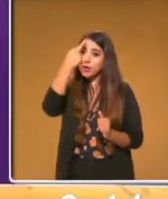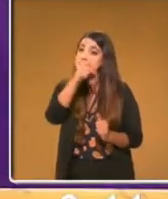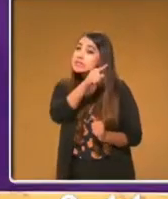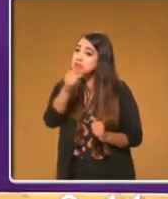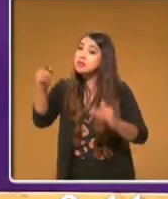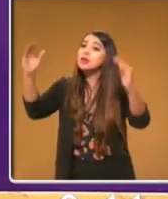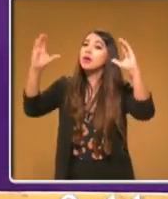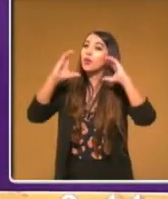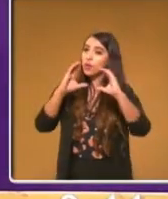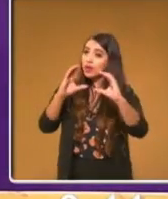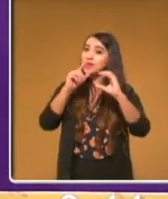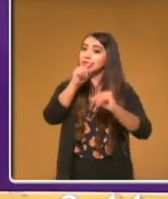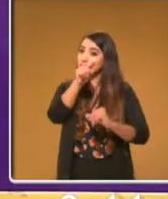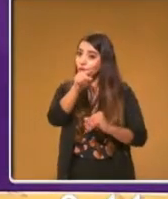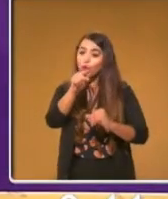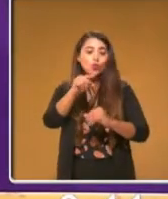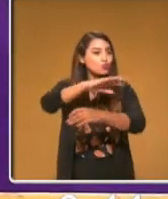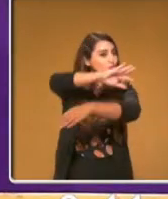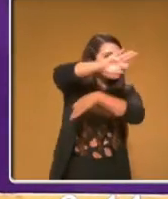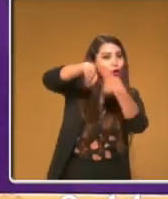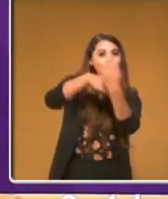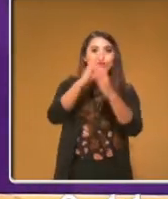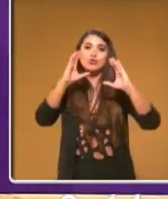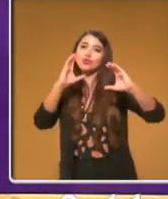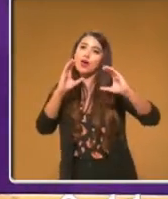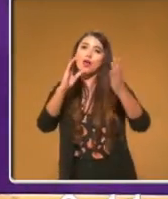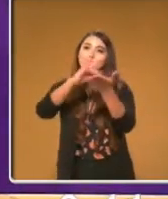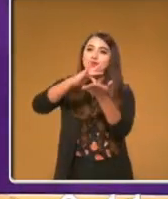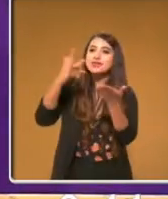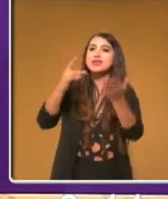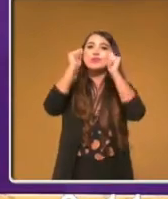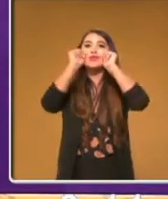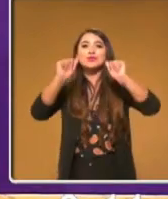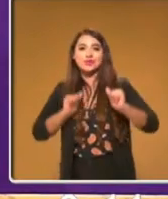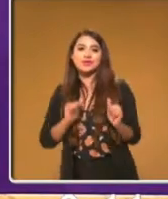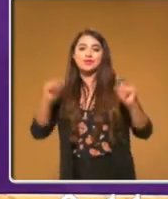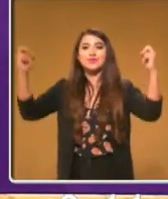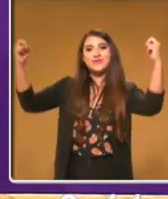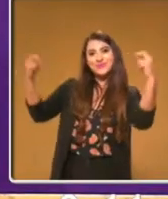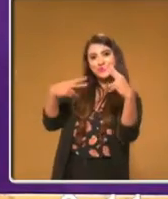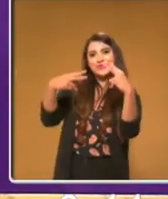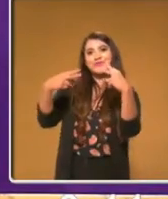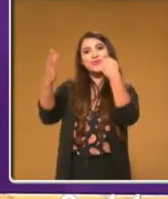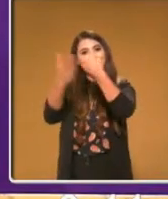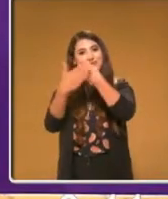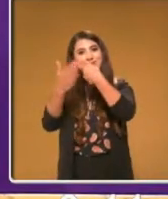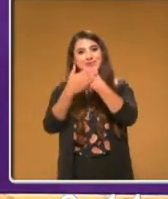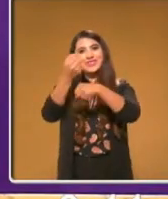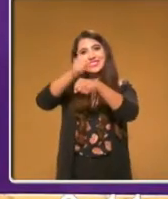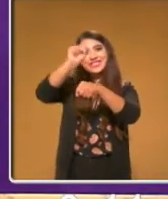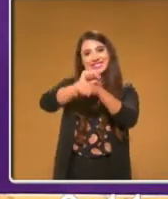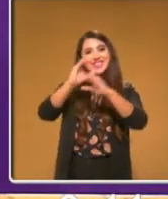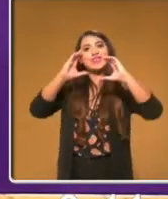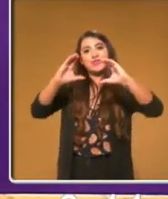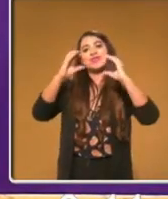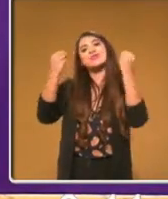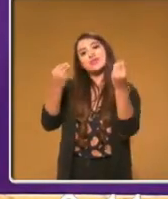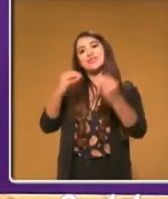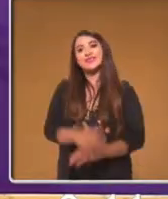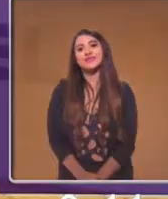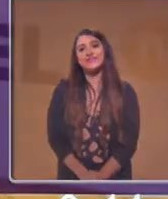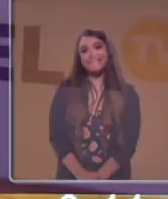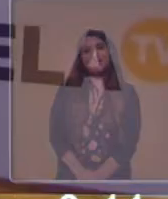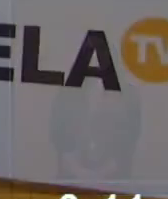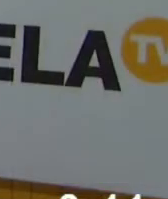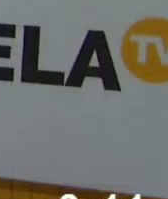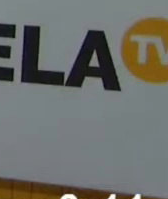tú, nos cuidamos todos. Gracias por su atención, nos vemos en la próxima semana. Cuídense mucho.